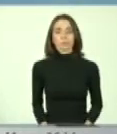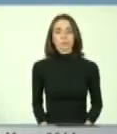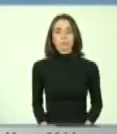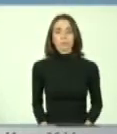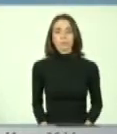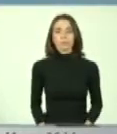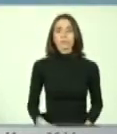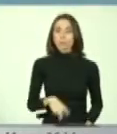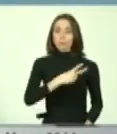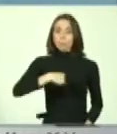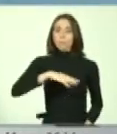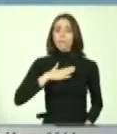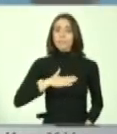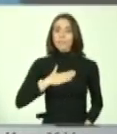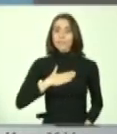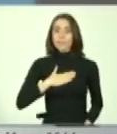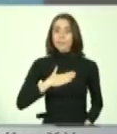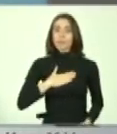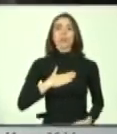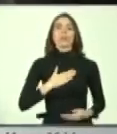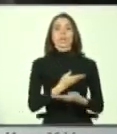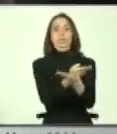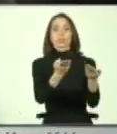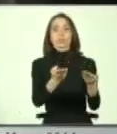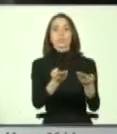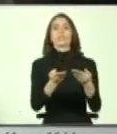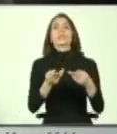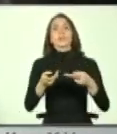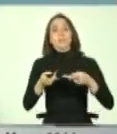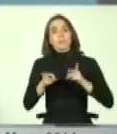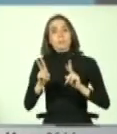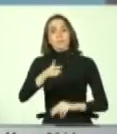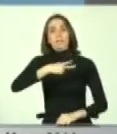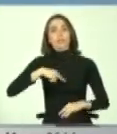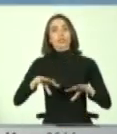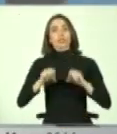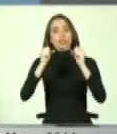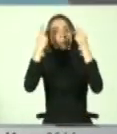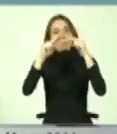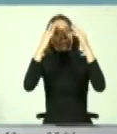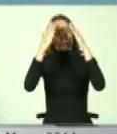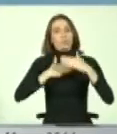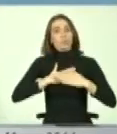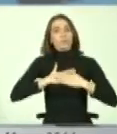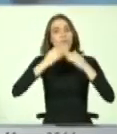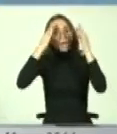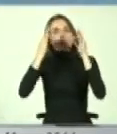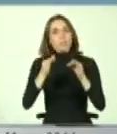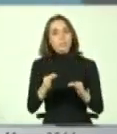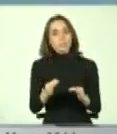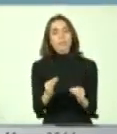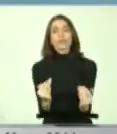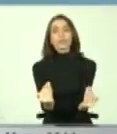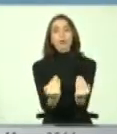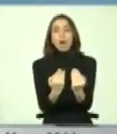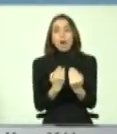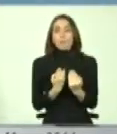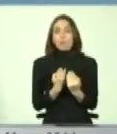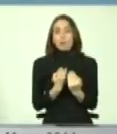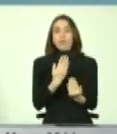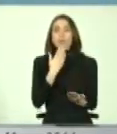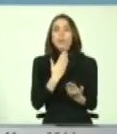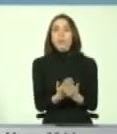queremos que nos dejen tomar nuestras propias decisiones y que nos apoyen cuando lo